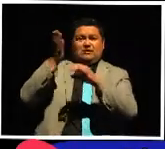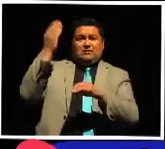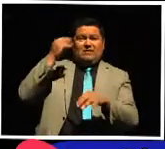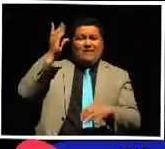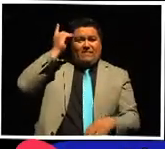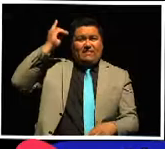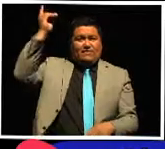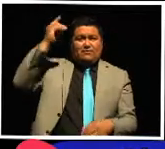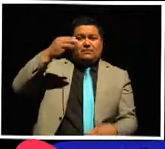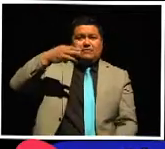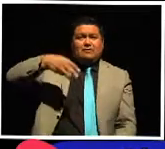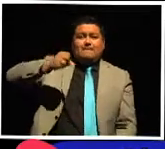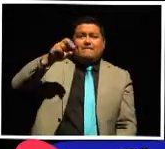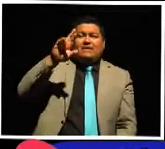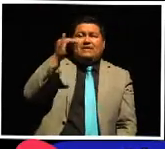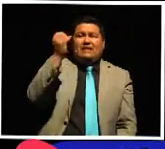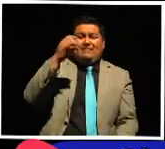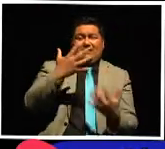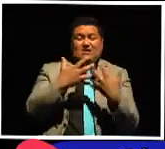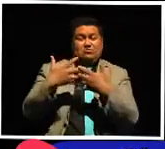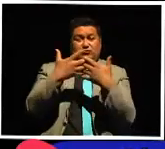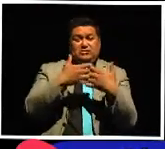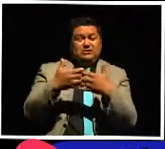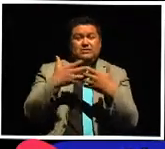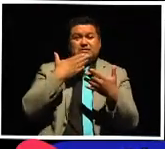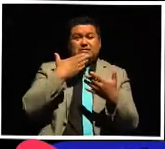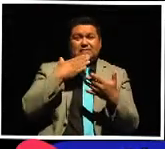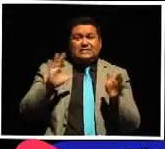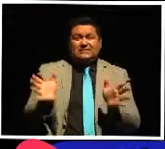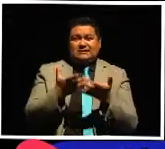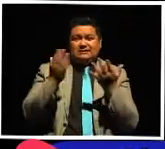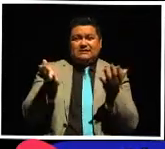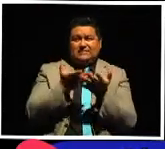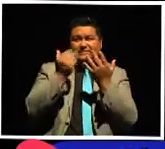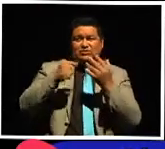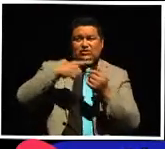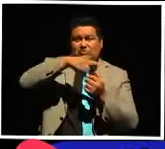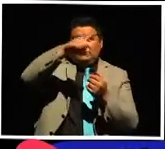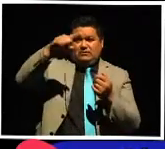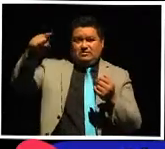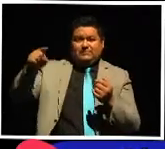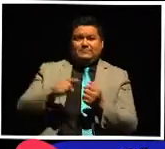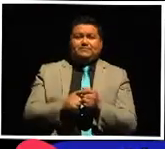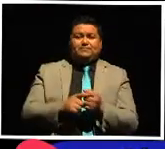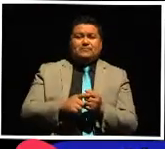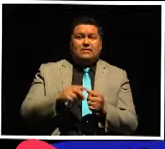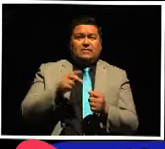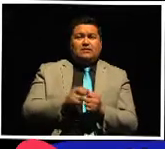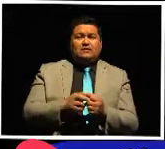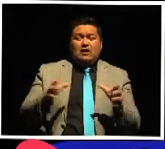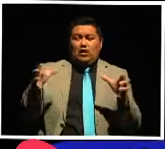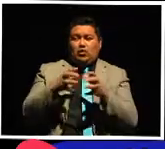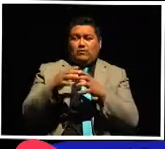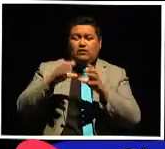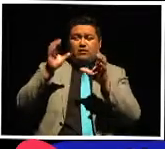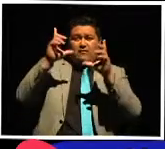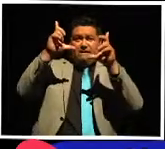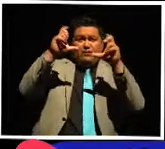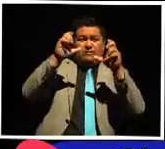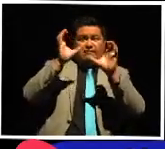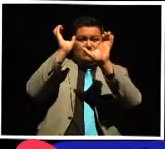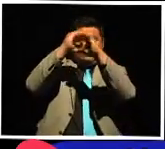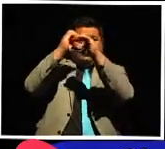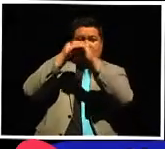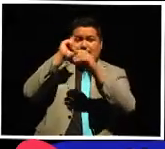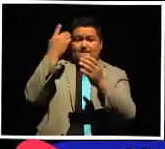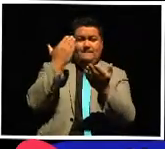Estados Unidos y además participante del proyecto Telescopio del Horizonte de Sucesos, un equipo encargado de observar y fotografiar por